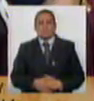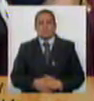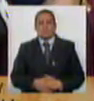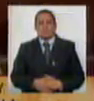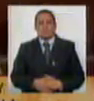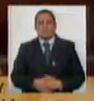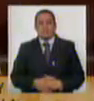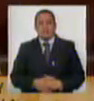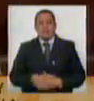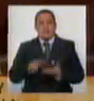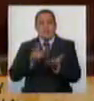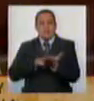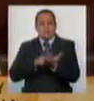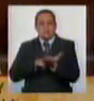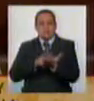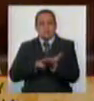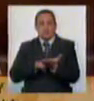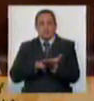La pensión